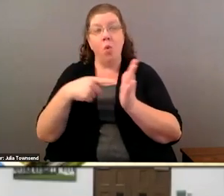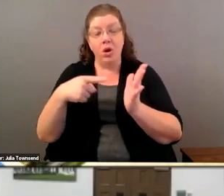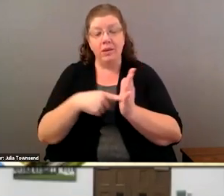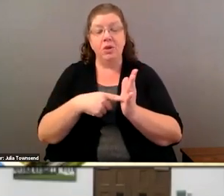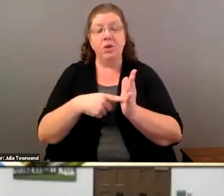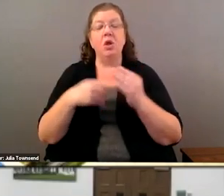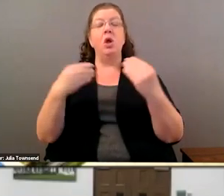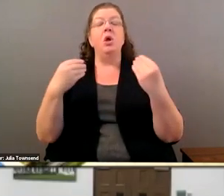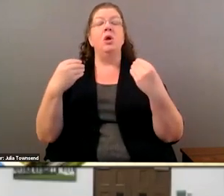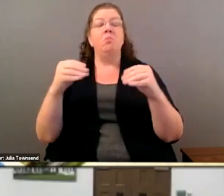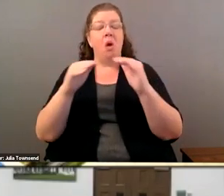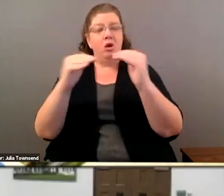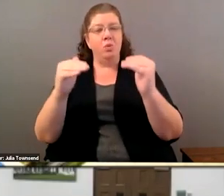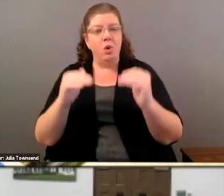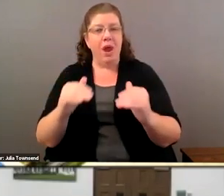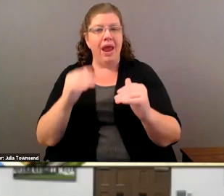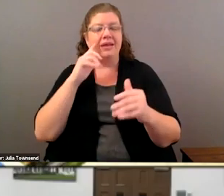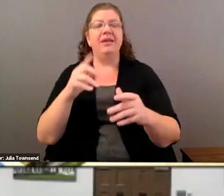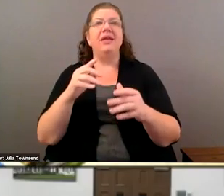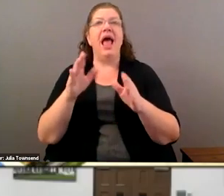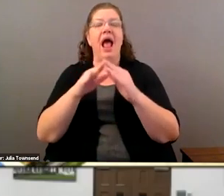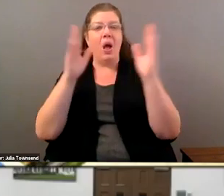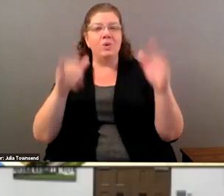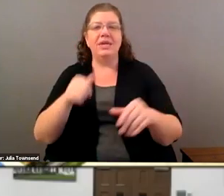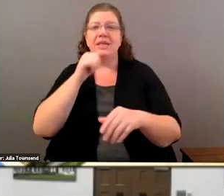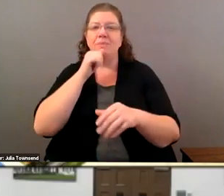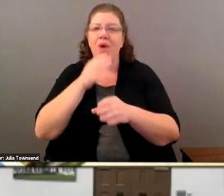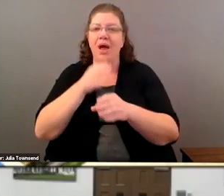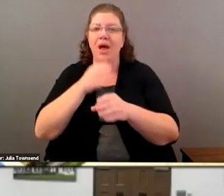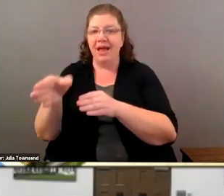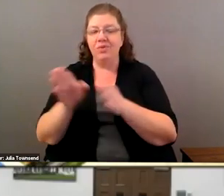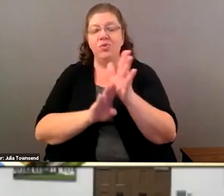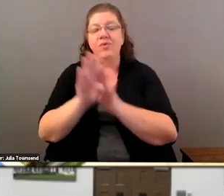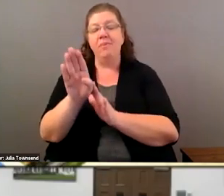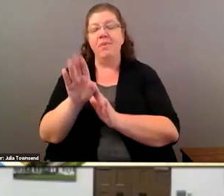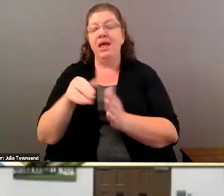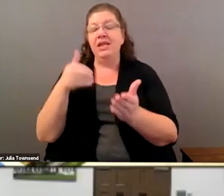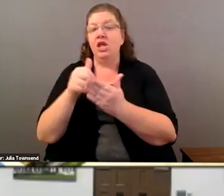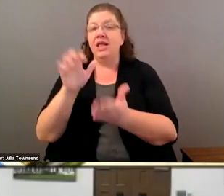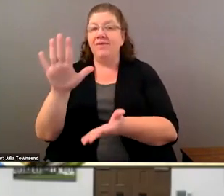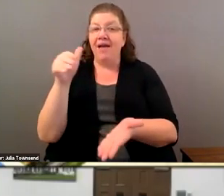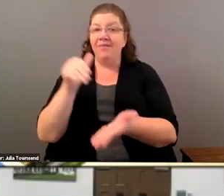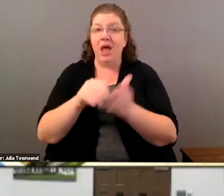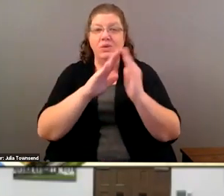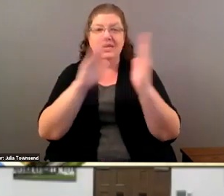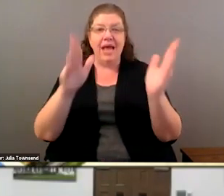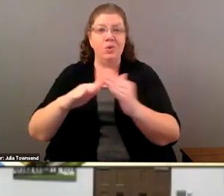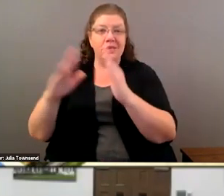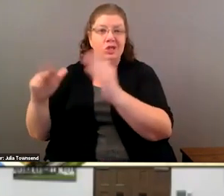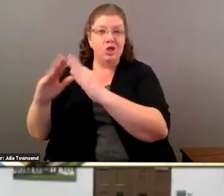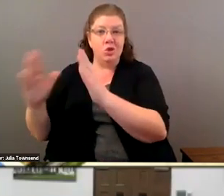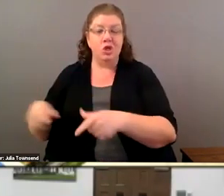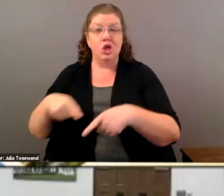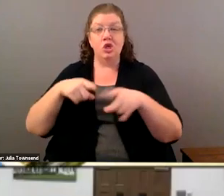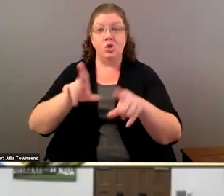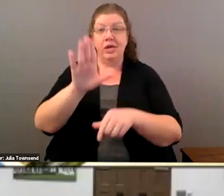a la autoridad de viviendas en santa bárbara él estuvo trabajando para una compañía en donde